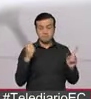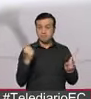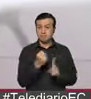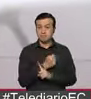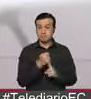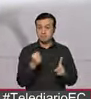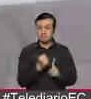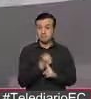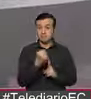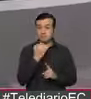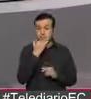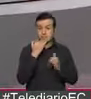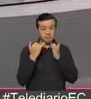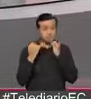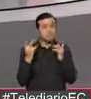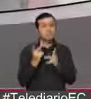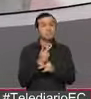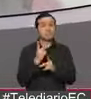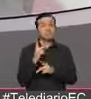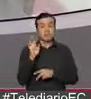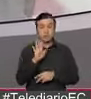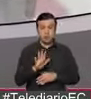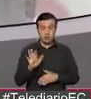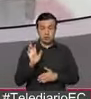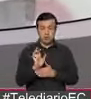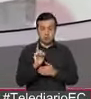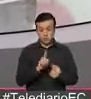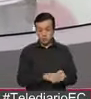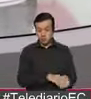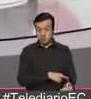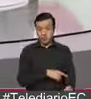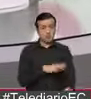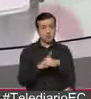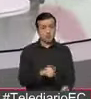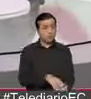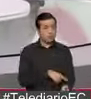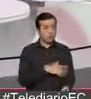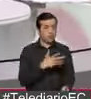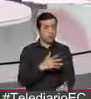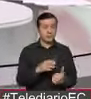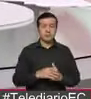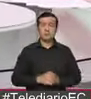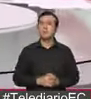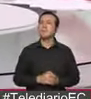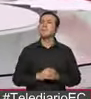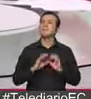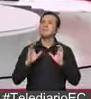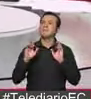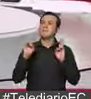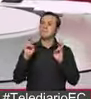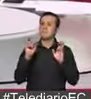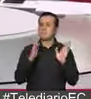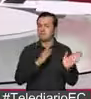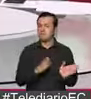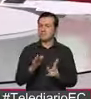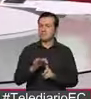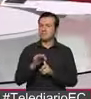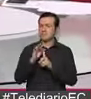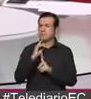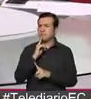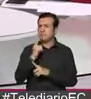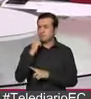este tipo de delincuencia a la cual el ecuador no estaba acostumbrado en realidad que vamos a hablar sobre las capacidades especiales pero quisiera